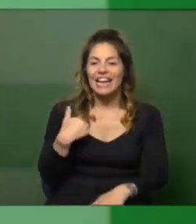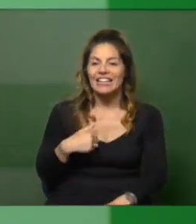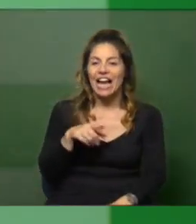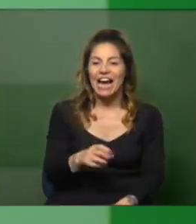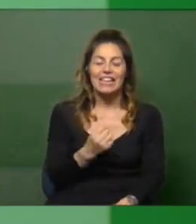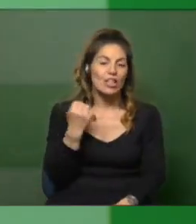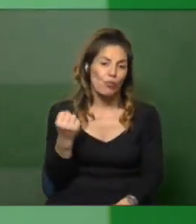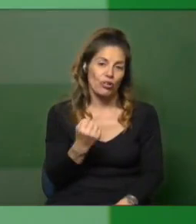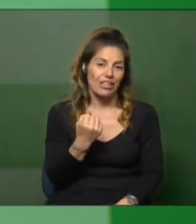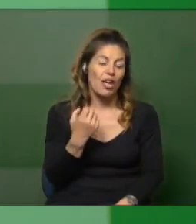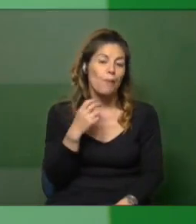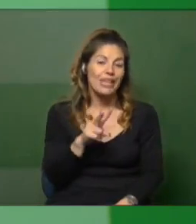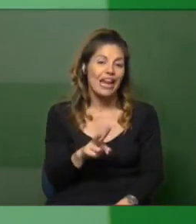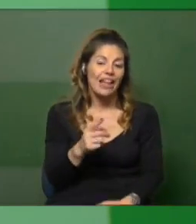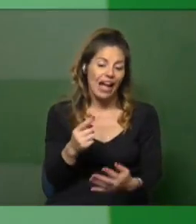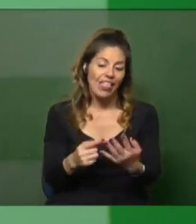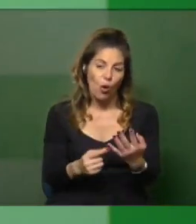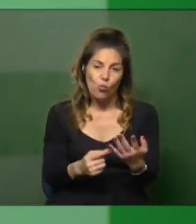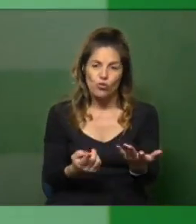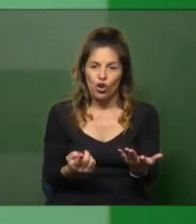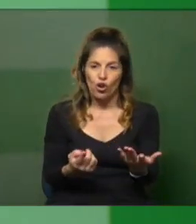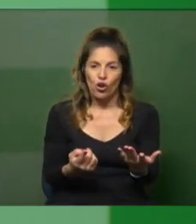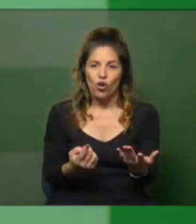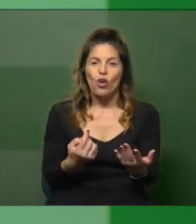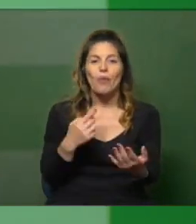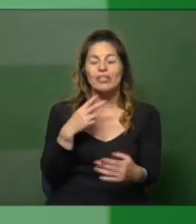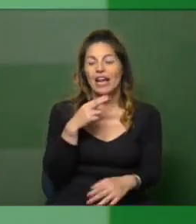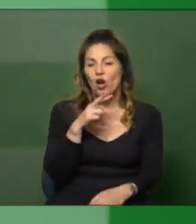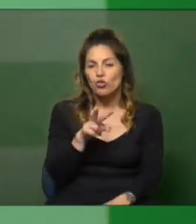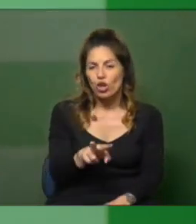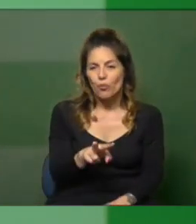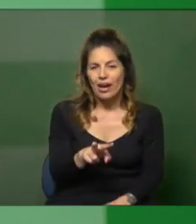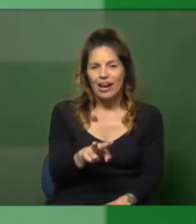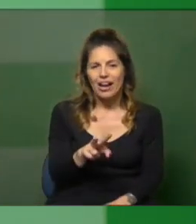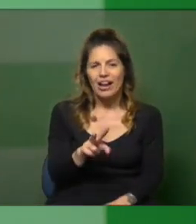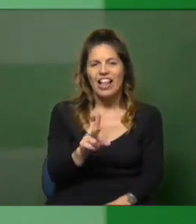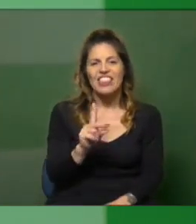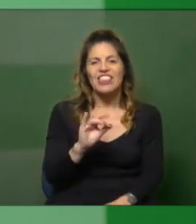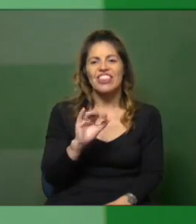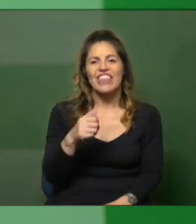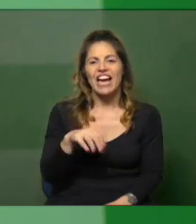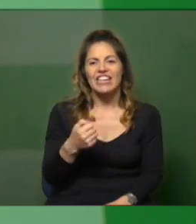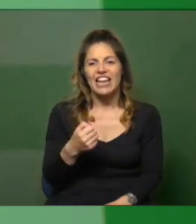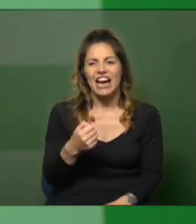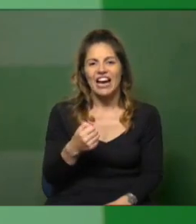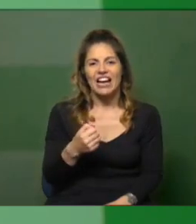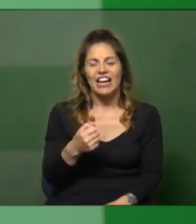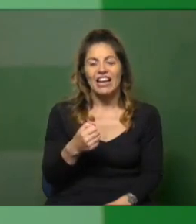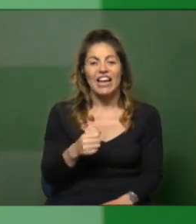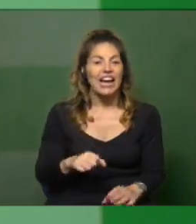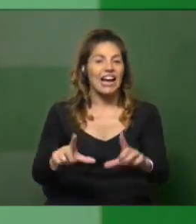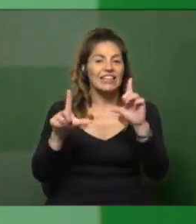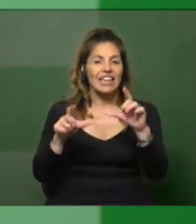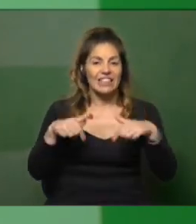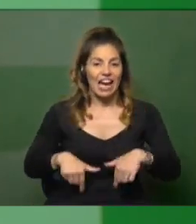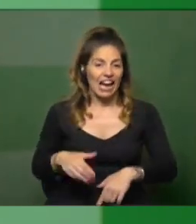clave empezar a mirar Punto por punto vamos a tener que observar a Diana mondino que es la candidata canciller que más de